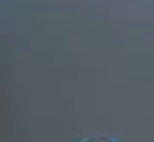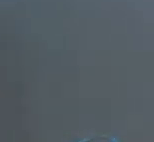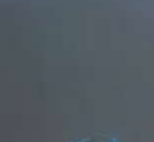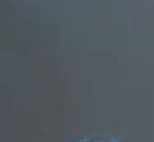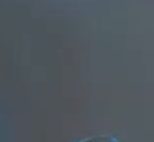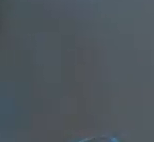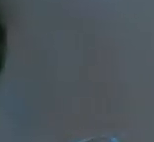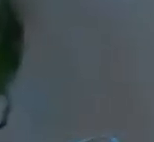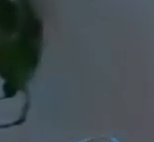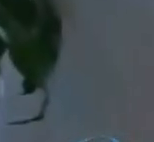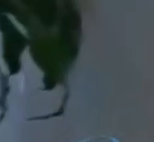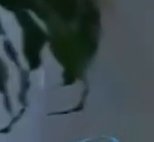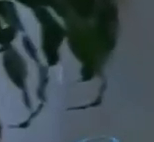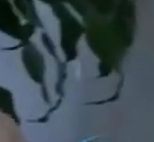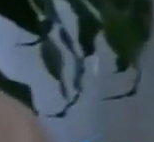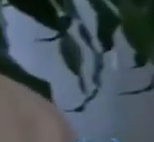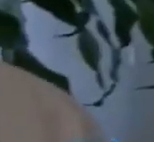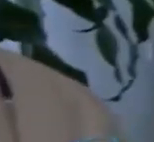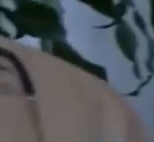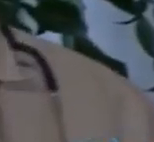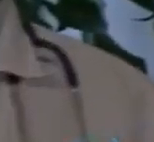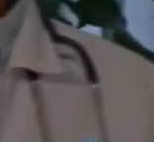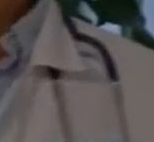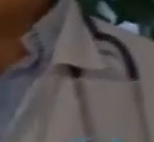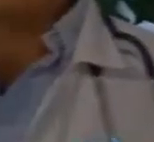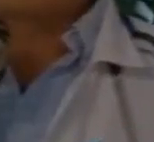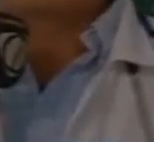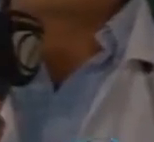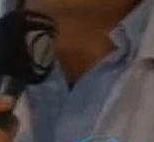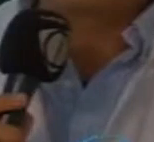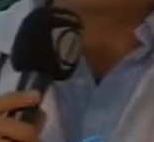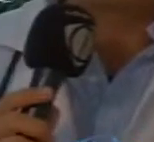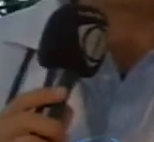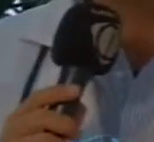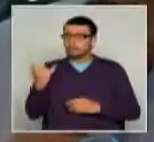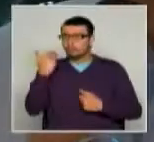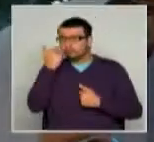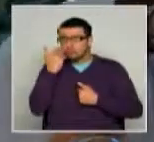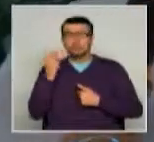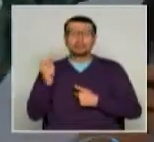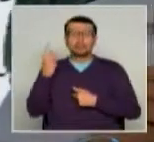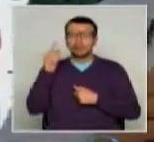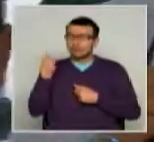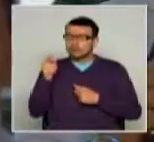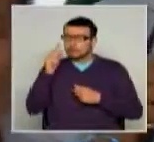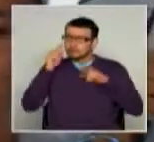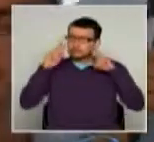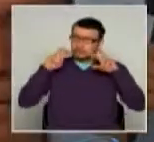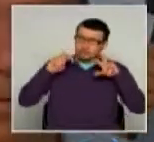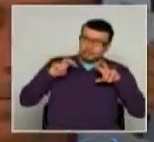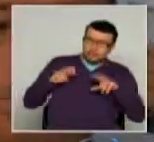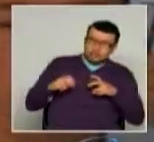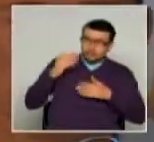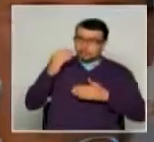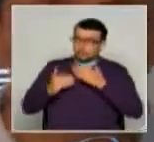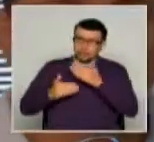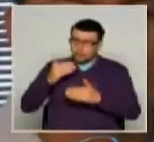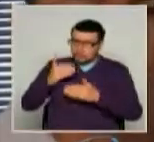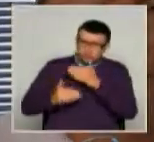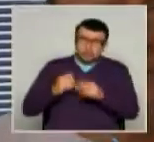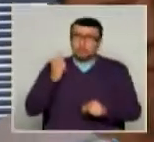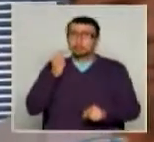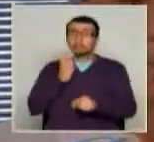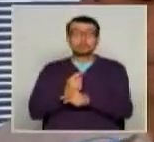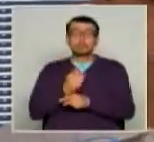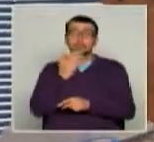del hombro. De acuerdo a la historia clínica, se inicia una valoración y un procedimiento terapéutico.